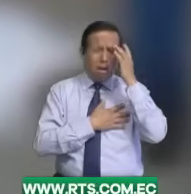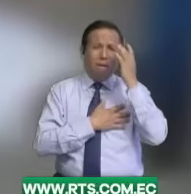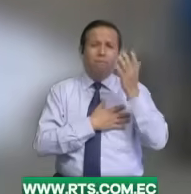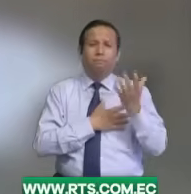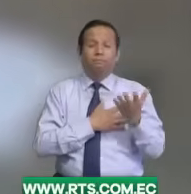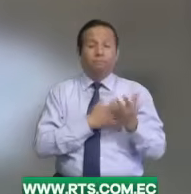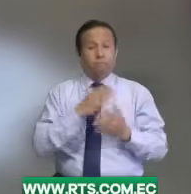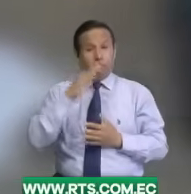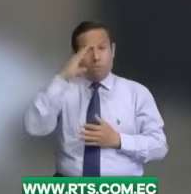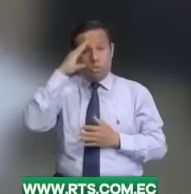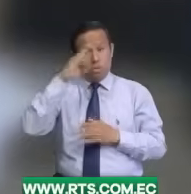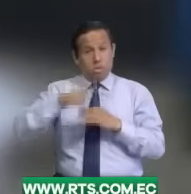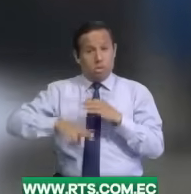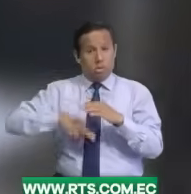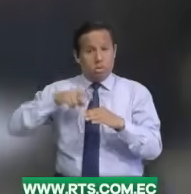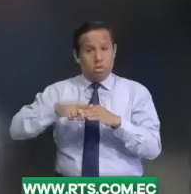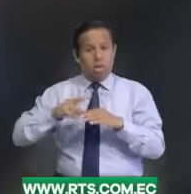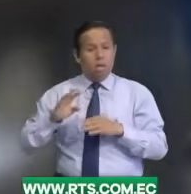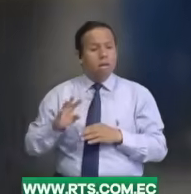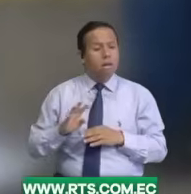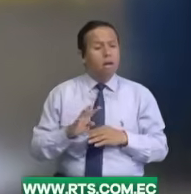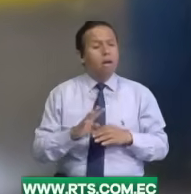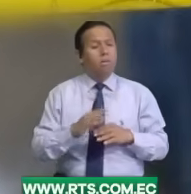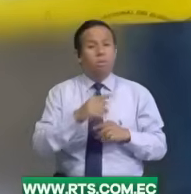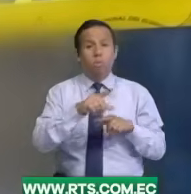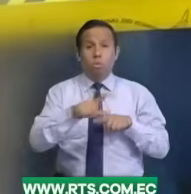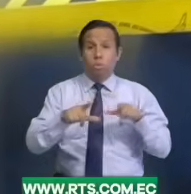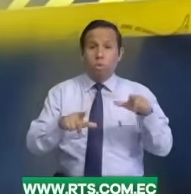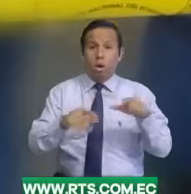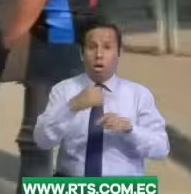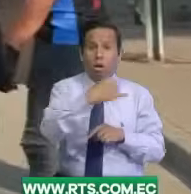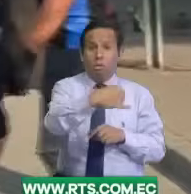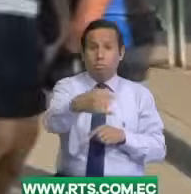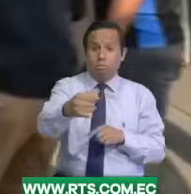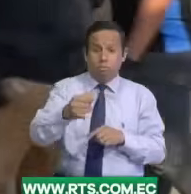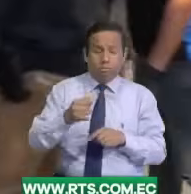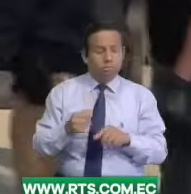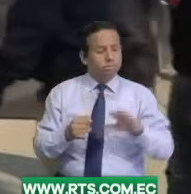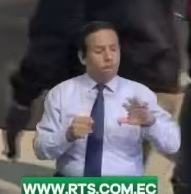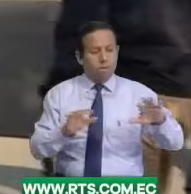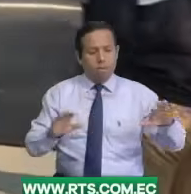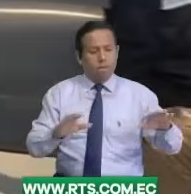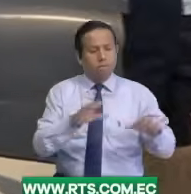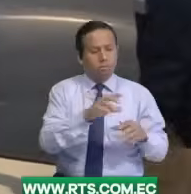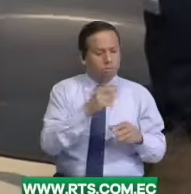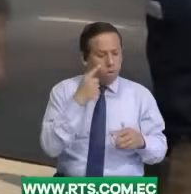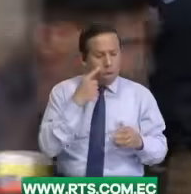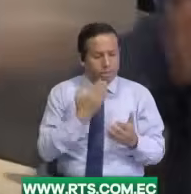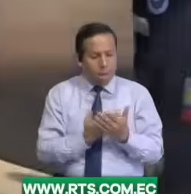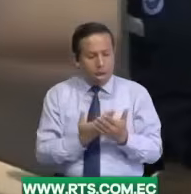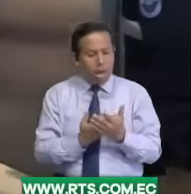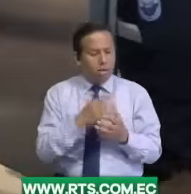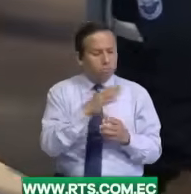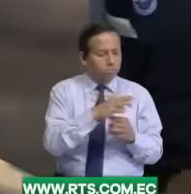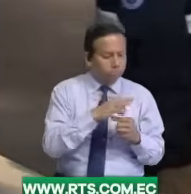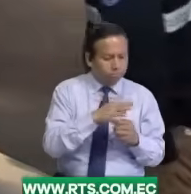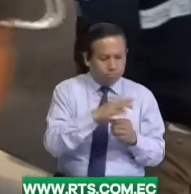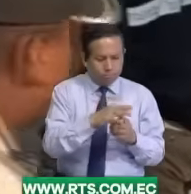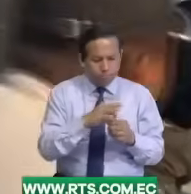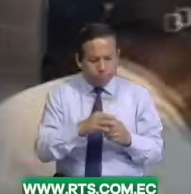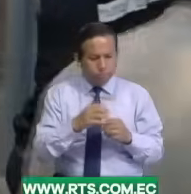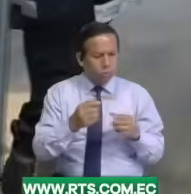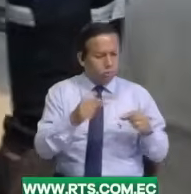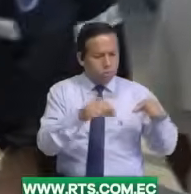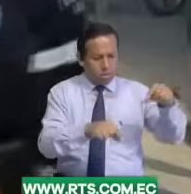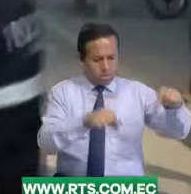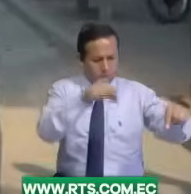elementos de la Policía Nacional tomaban el respectivo procedimiento para recoger indicios balísticos fijar